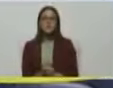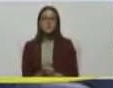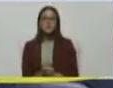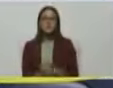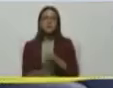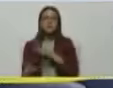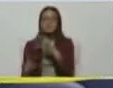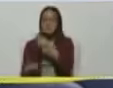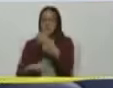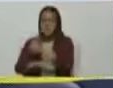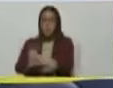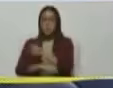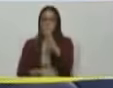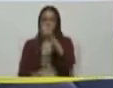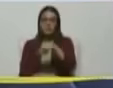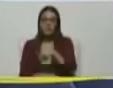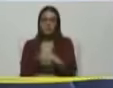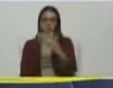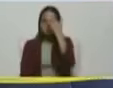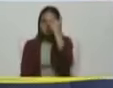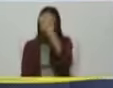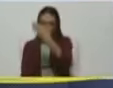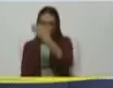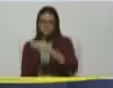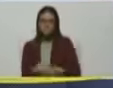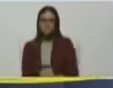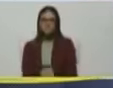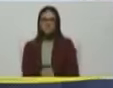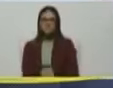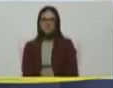señora Berlier Quinvie,